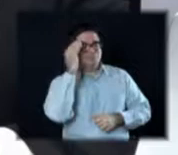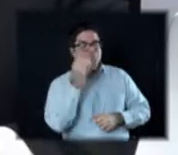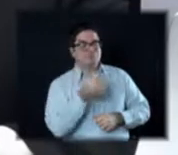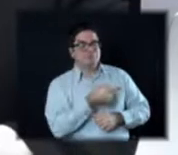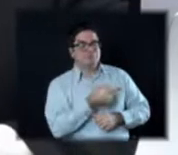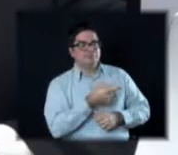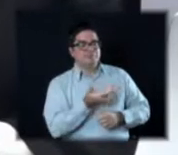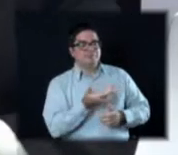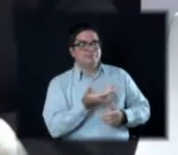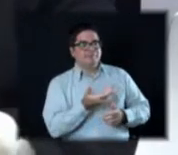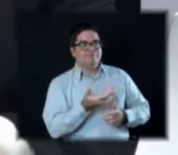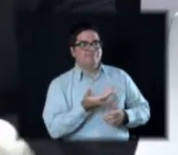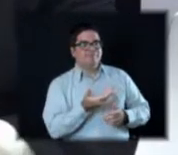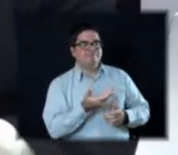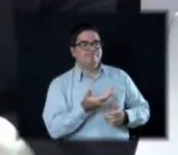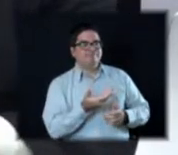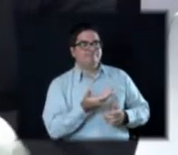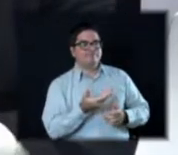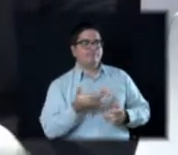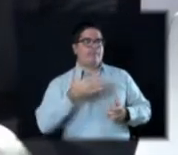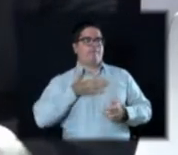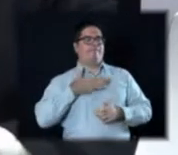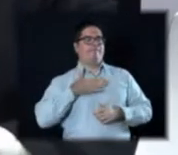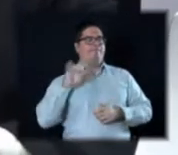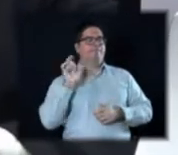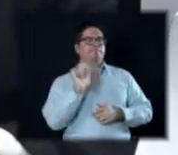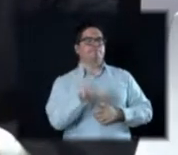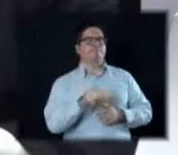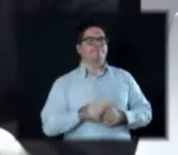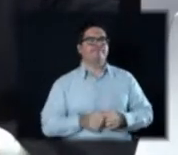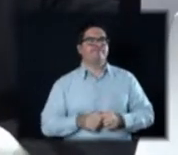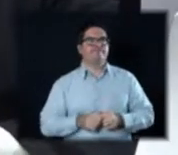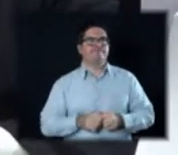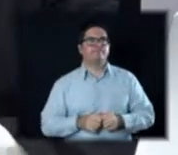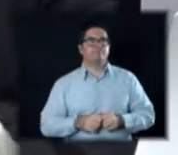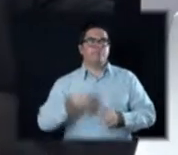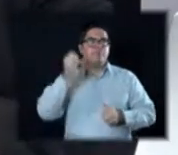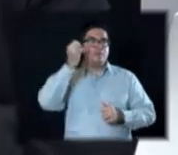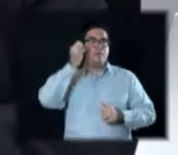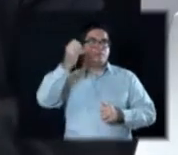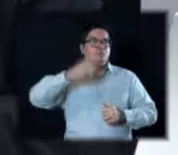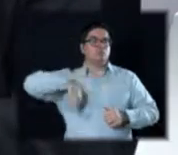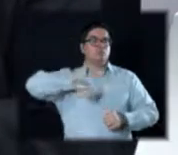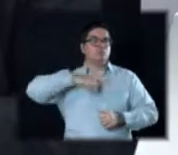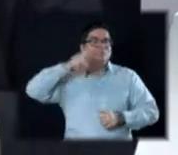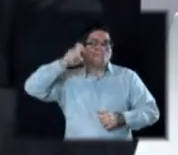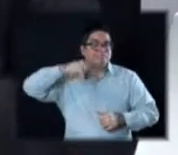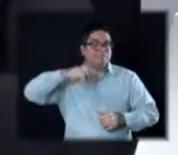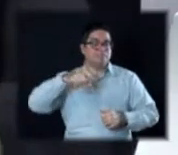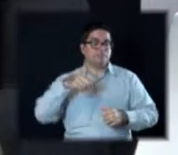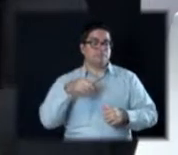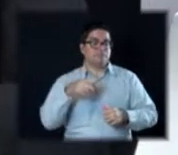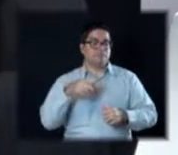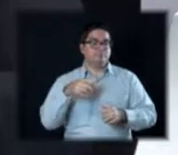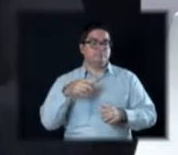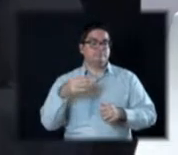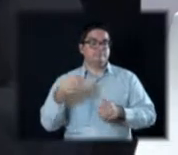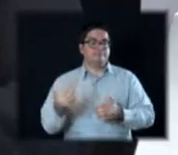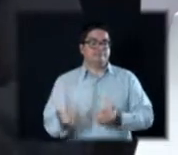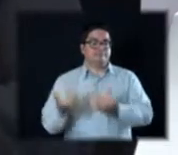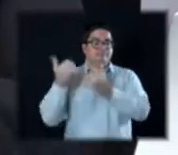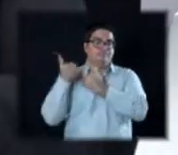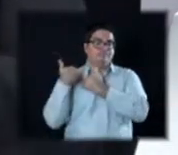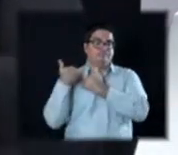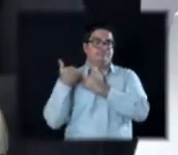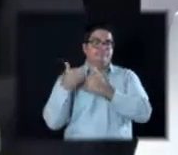a responsabilidad personal. La pregunta sería, ¿la autoridad que requerimos para eso ha existido? Están los